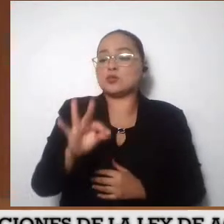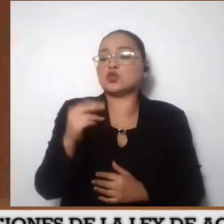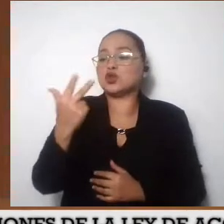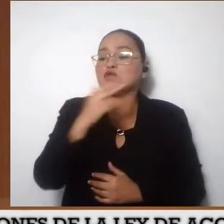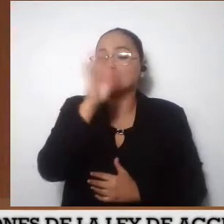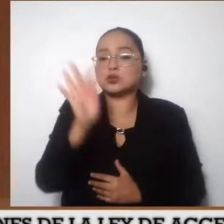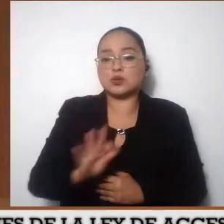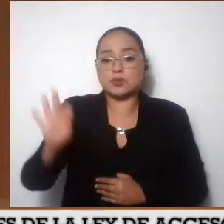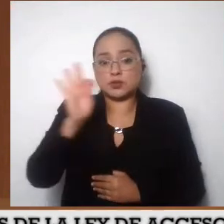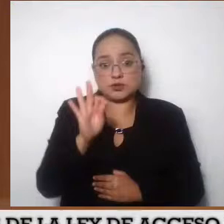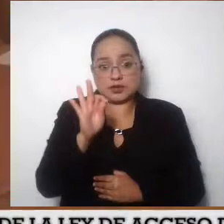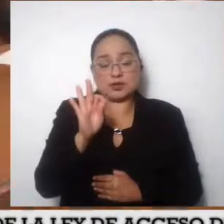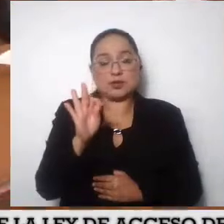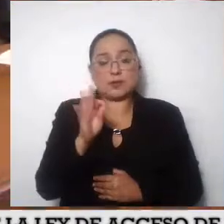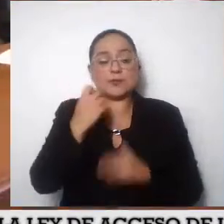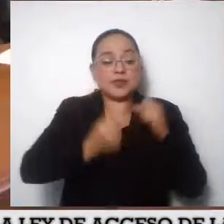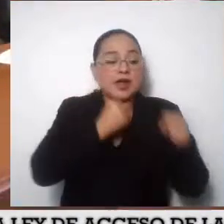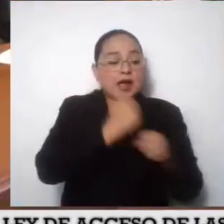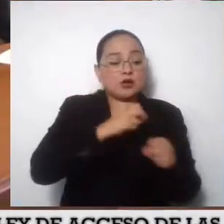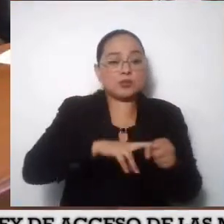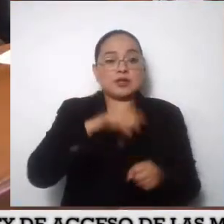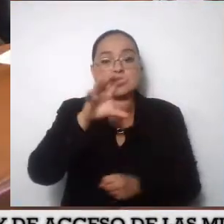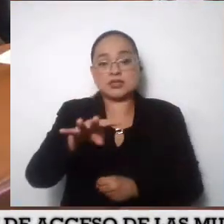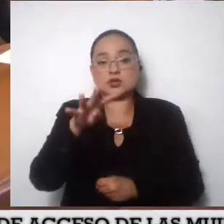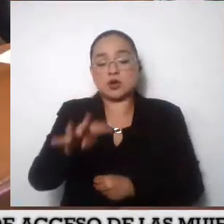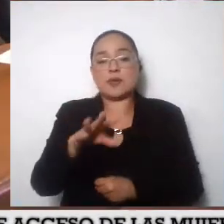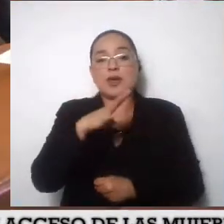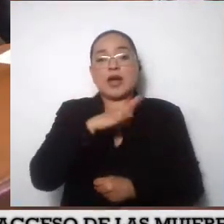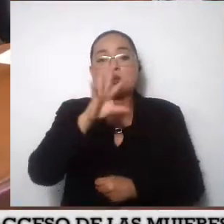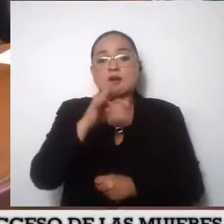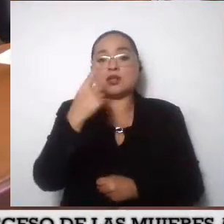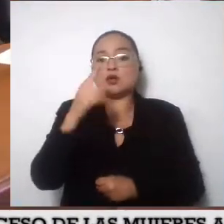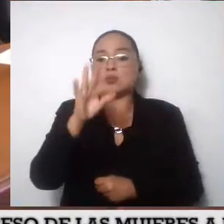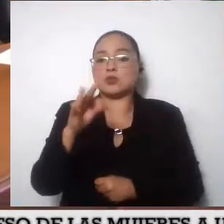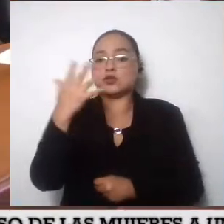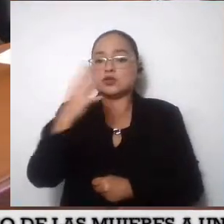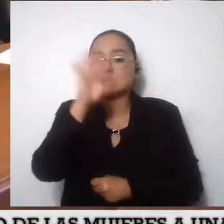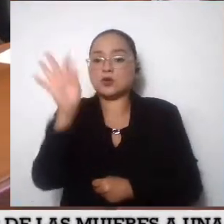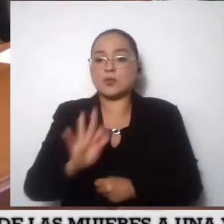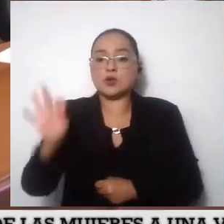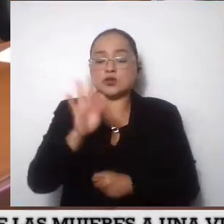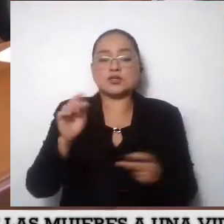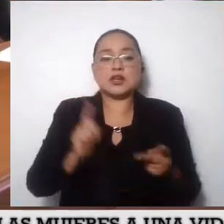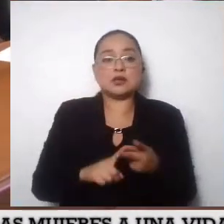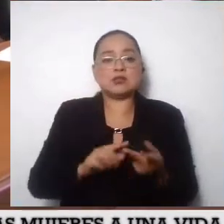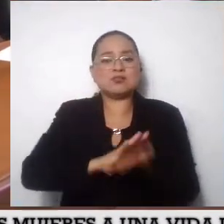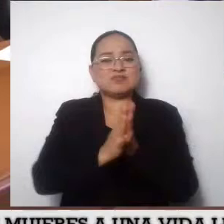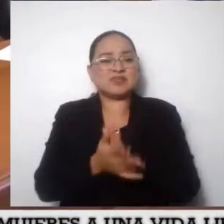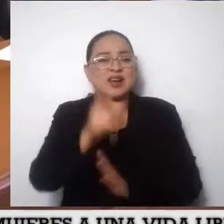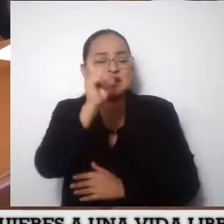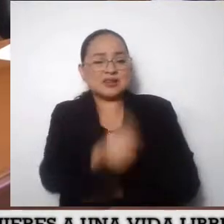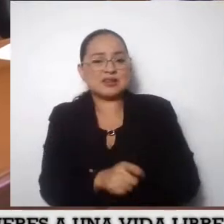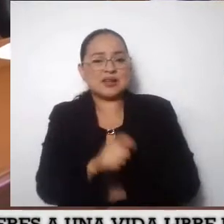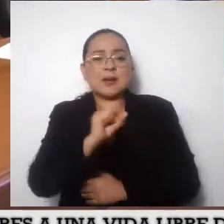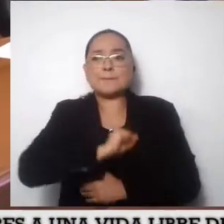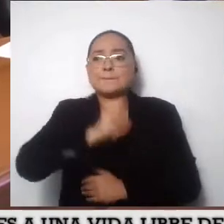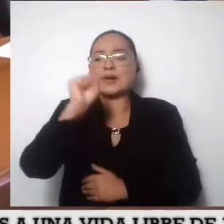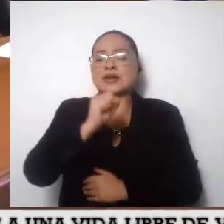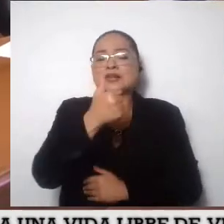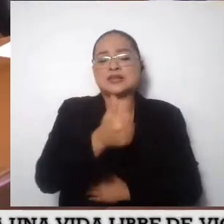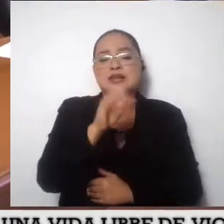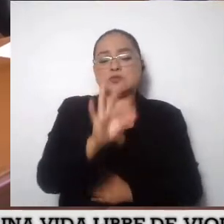35.8%, para el 2019 fue de 41.5%, lo que significa un aumento de casi 6